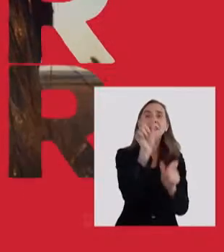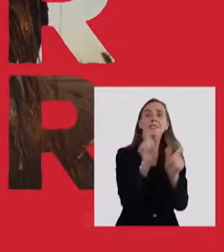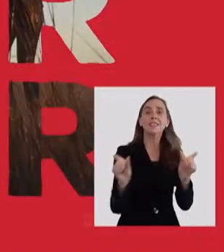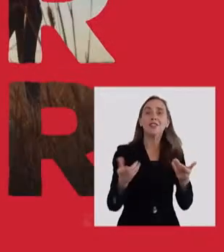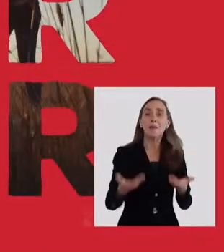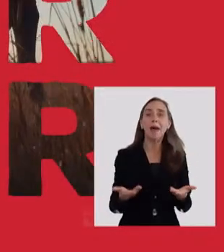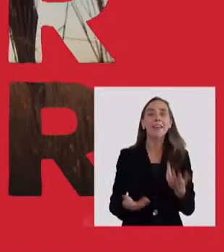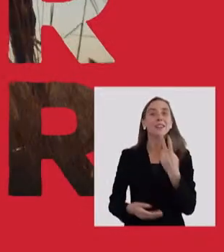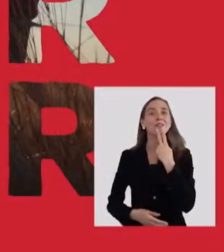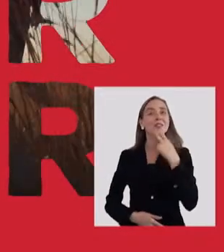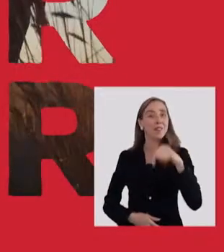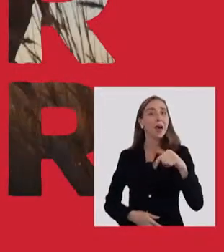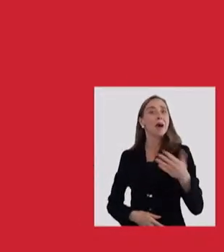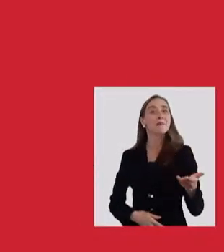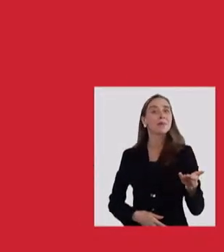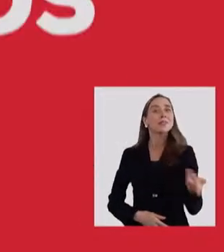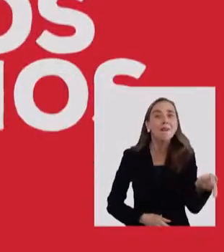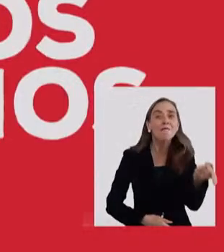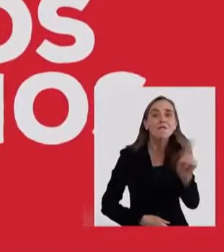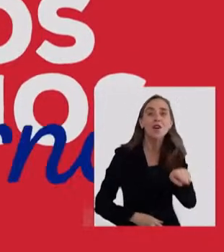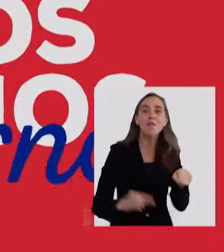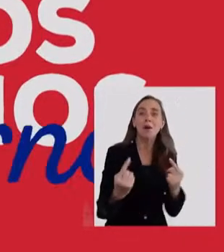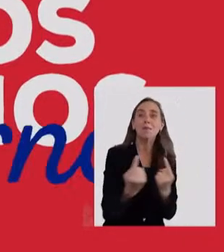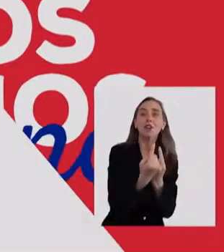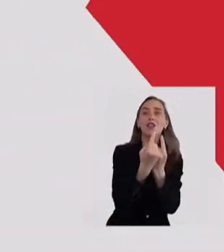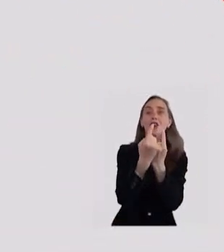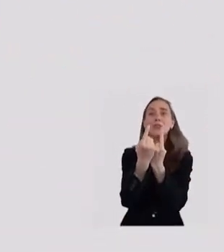para vivir volvamos a